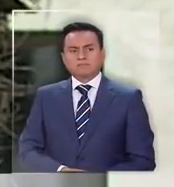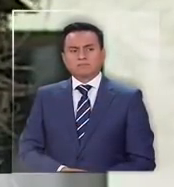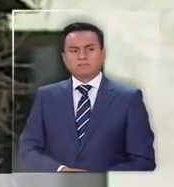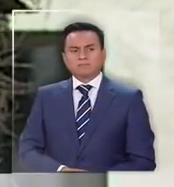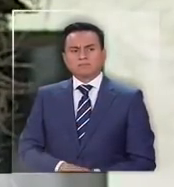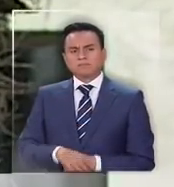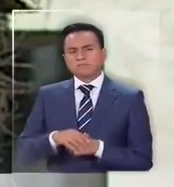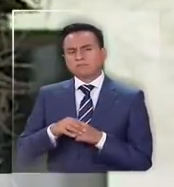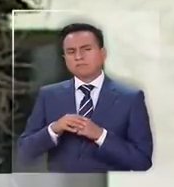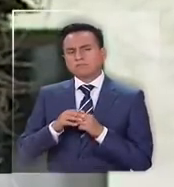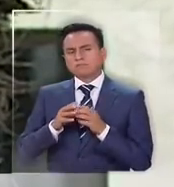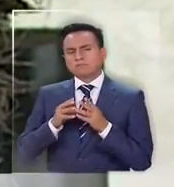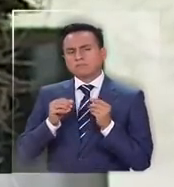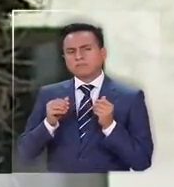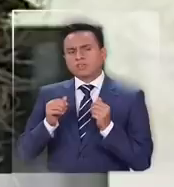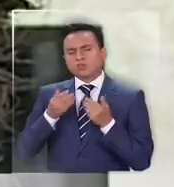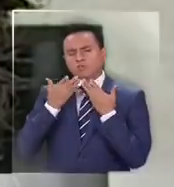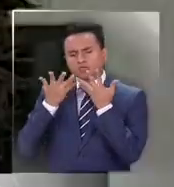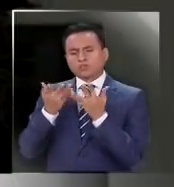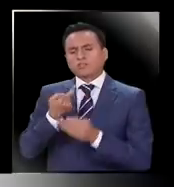Director espiritual y confesor de los dos.